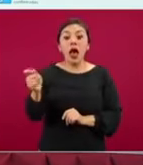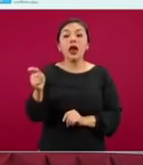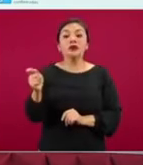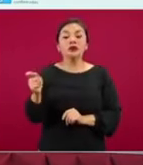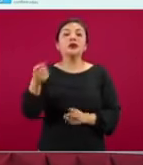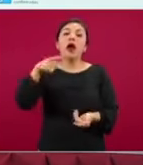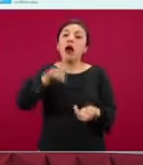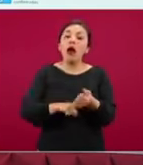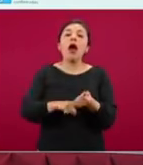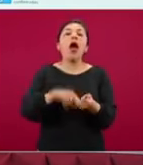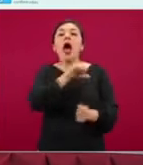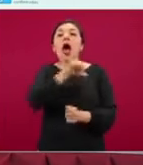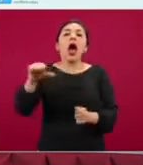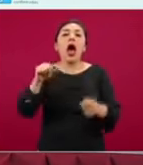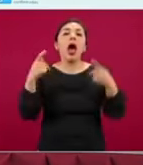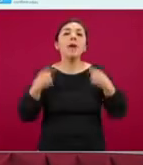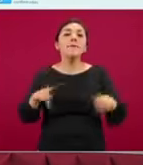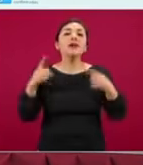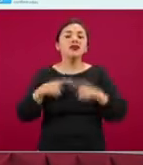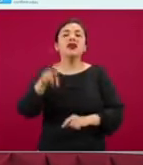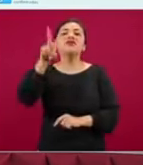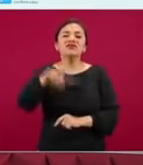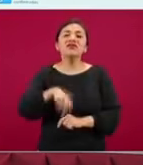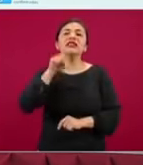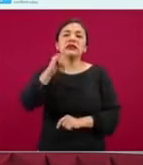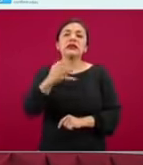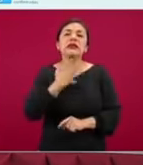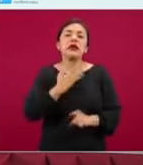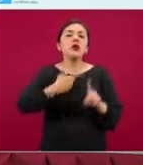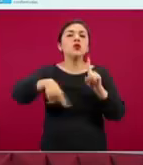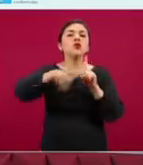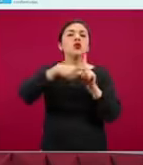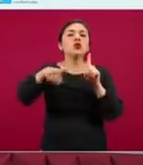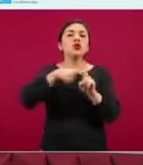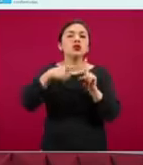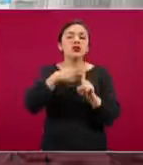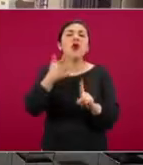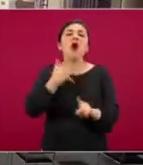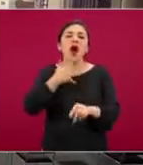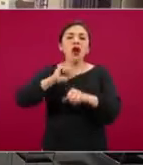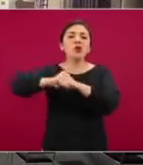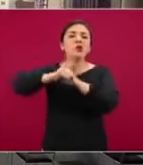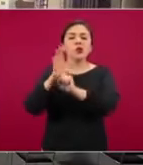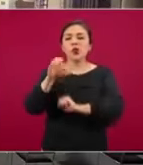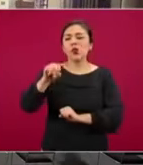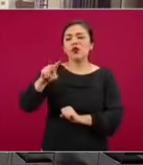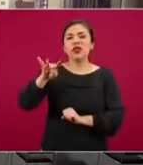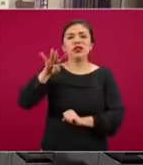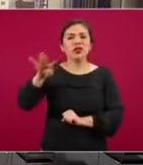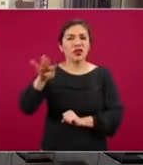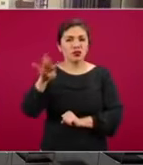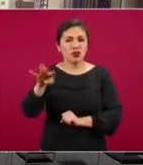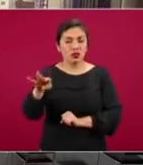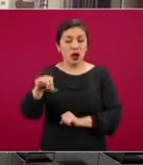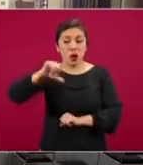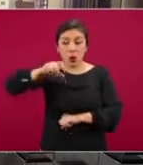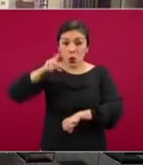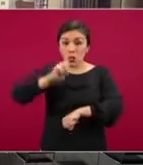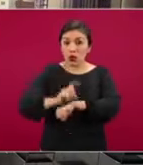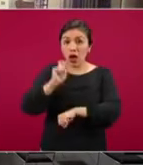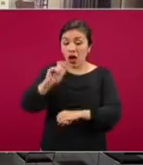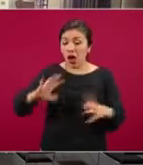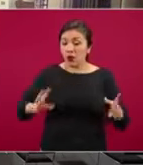y representan ahora sí a las personas que han sido ya clasificadas como casos confirmados de COVID-19, que para el día de hoy